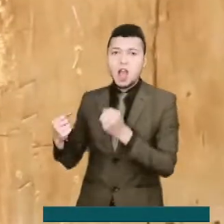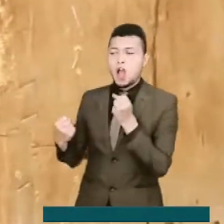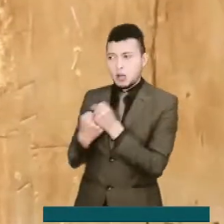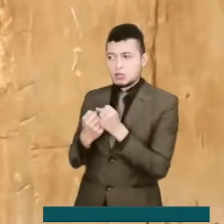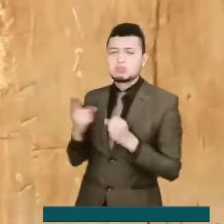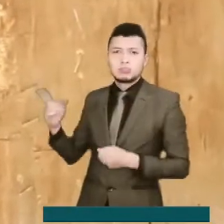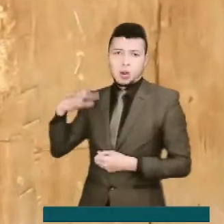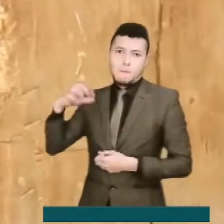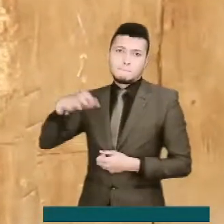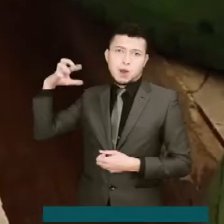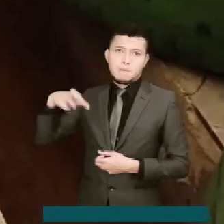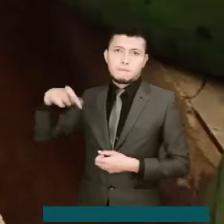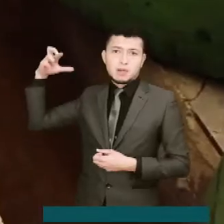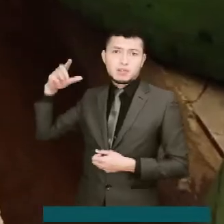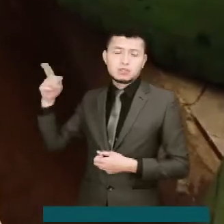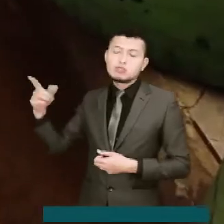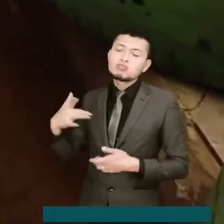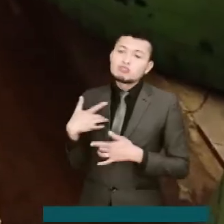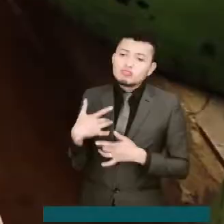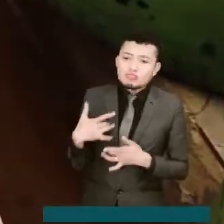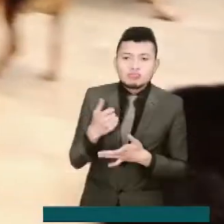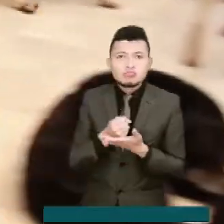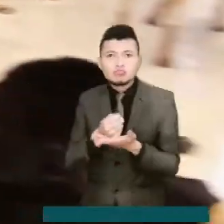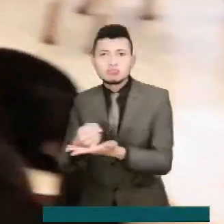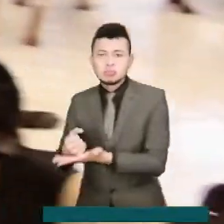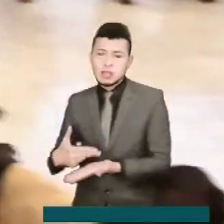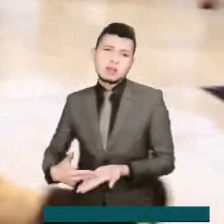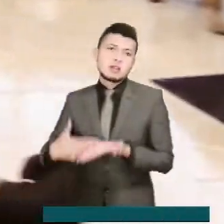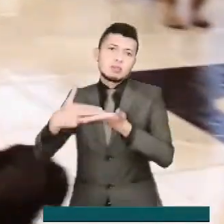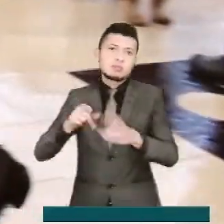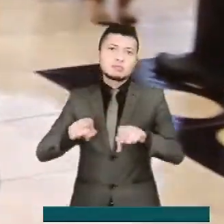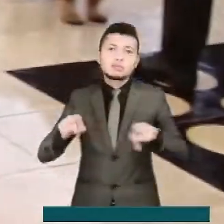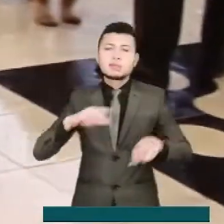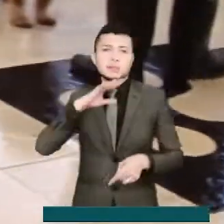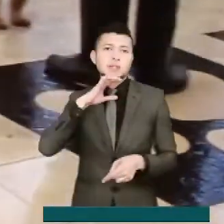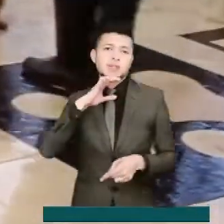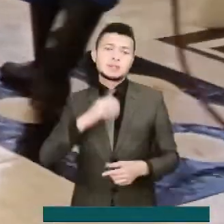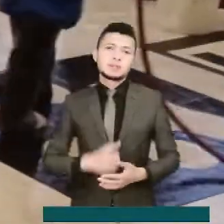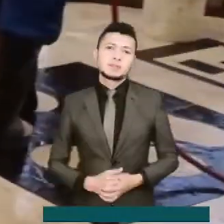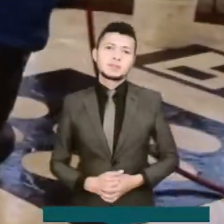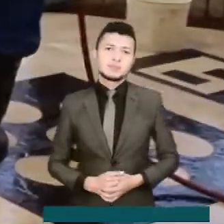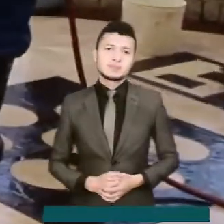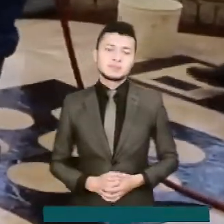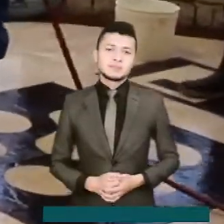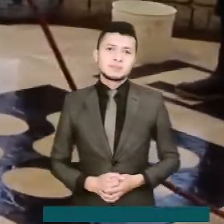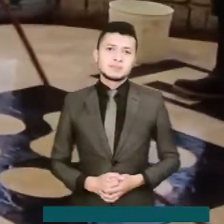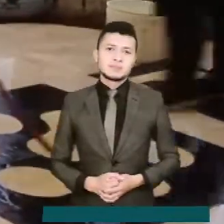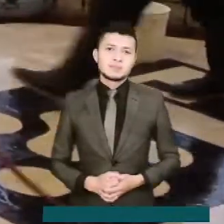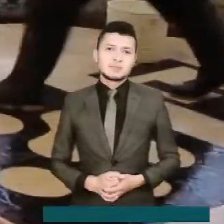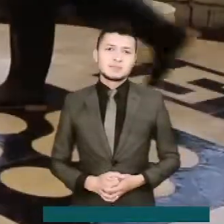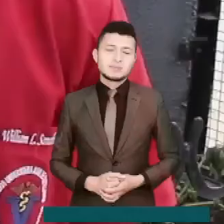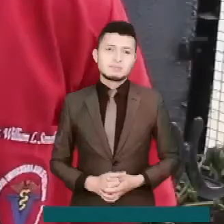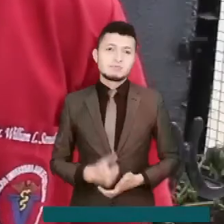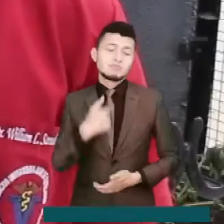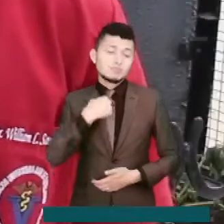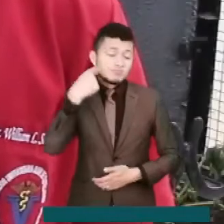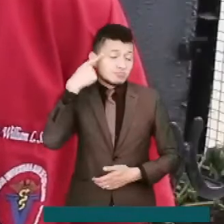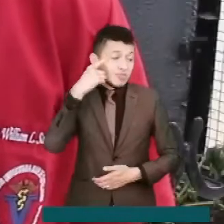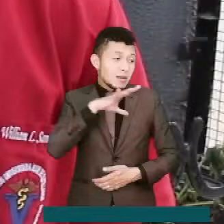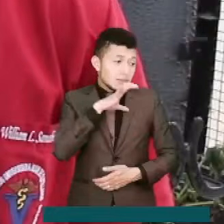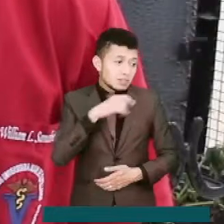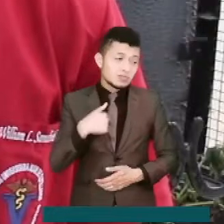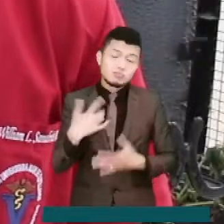médica, Jason cuenta con ayuda de profesionales que aportan lo necesario para la recuperación de los perritos. Si yo